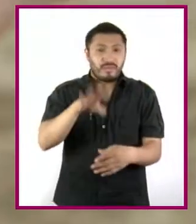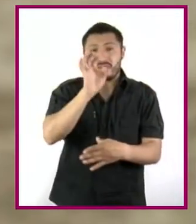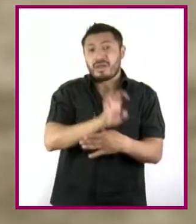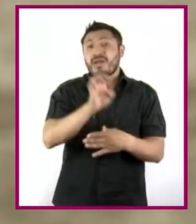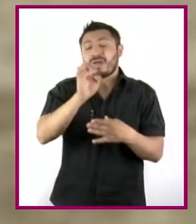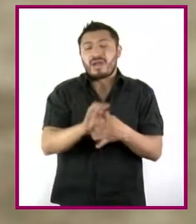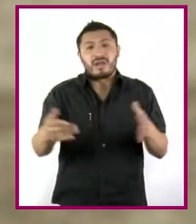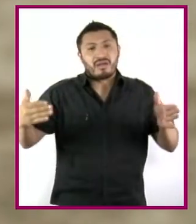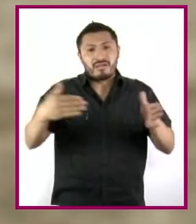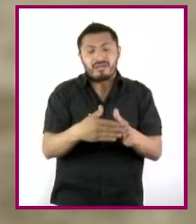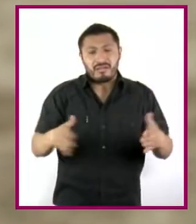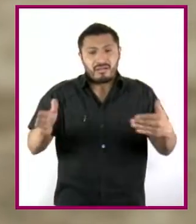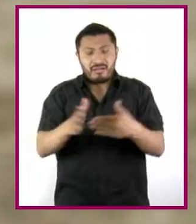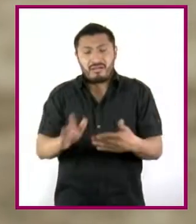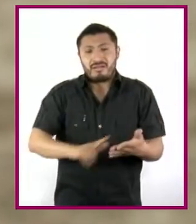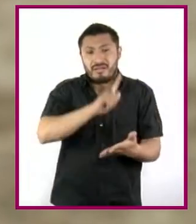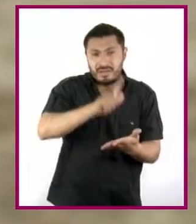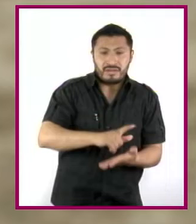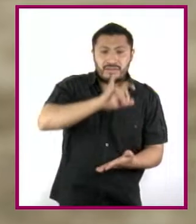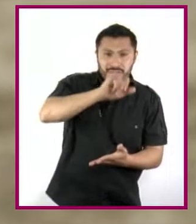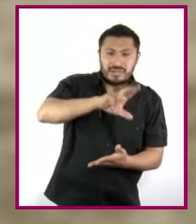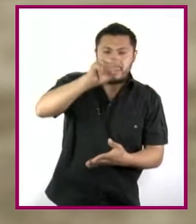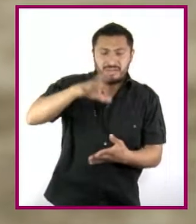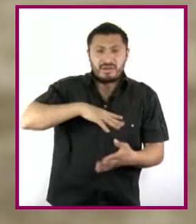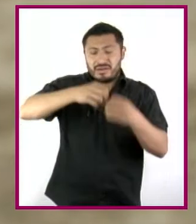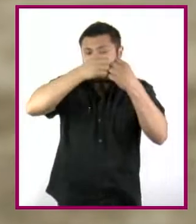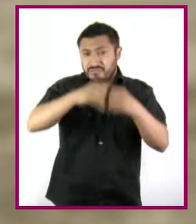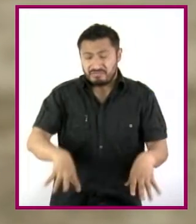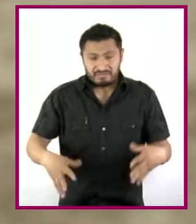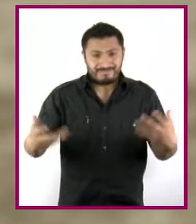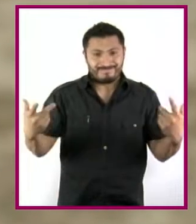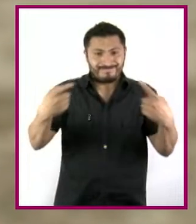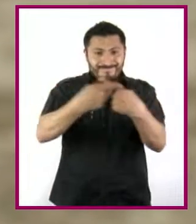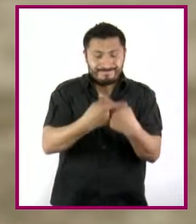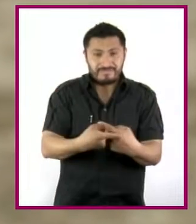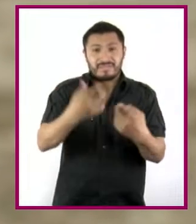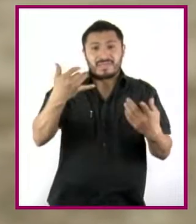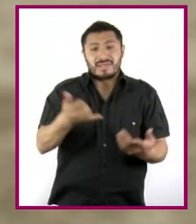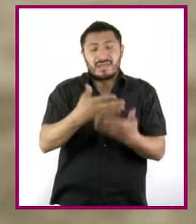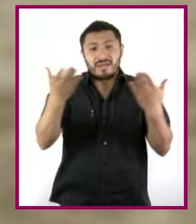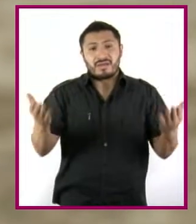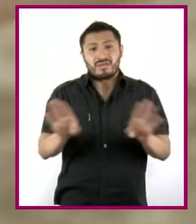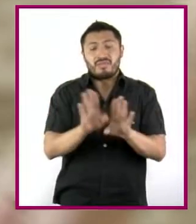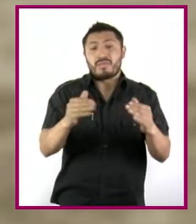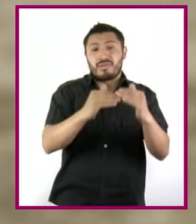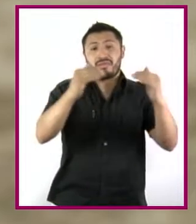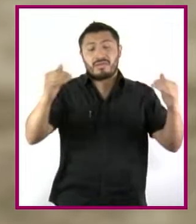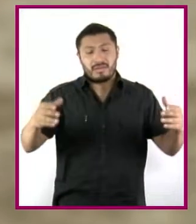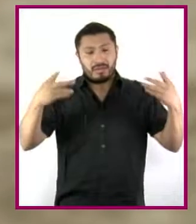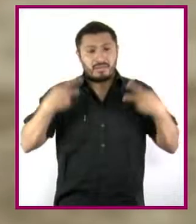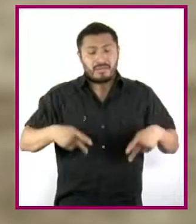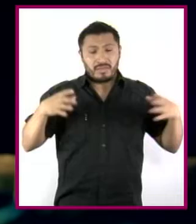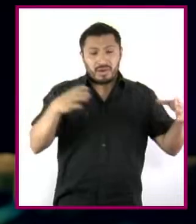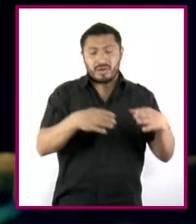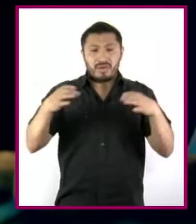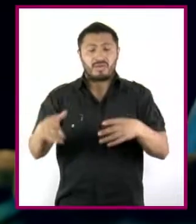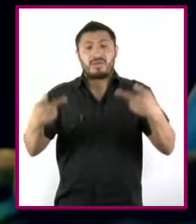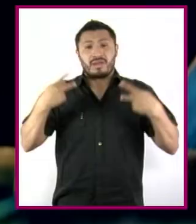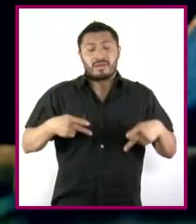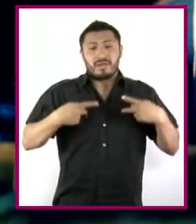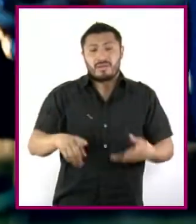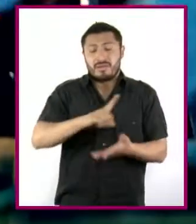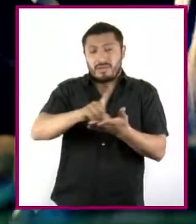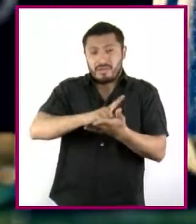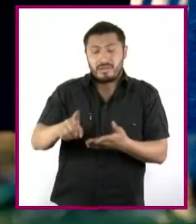los límites entre lo legal y lo ilegal se perdieron y se generó un ambiente de equilibrio y sana convivencia entre las comunidades y los cárteles. Con